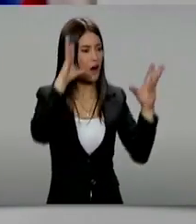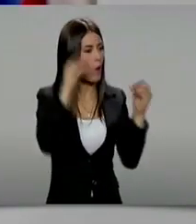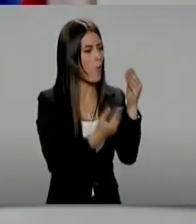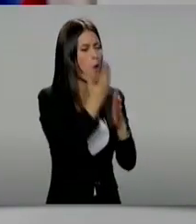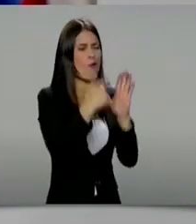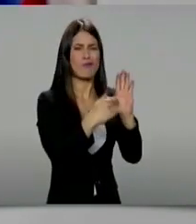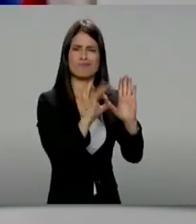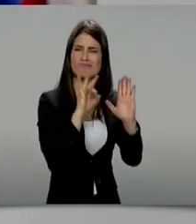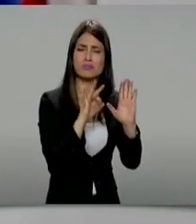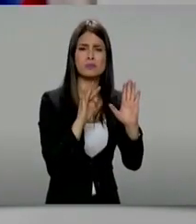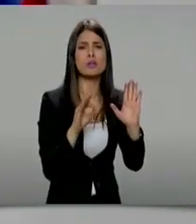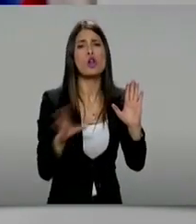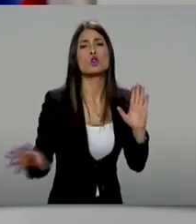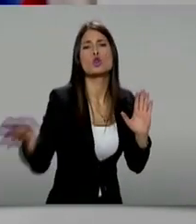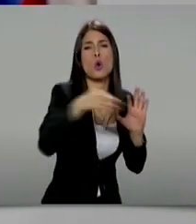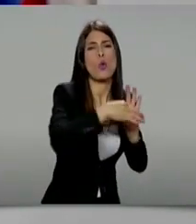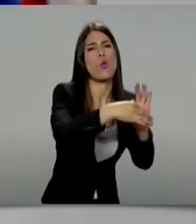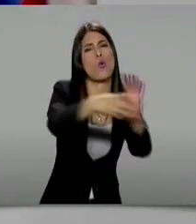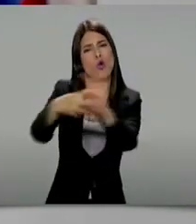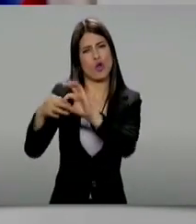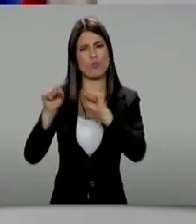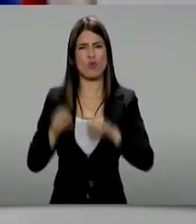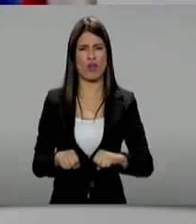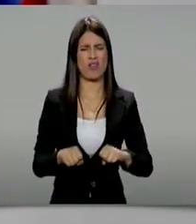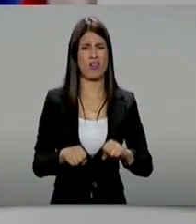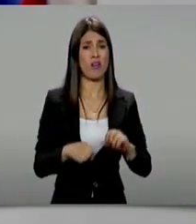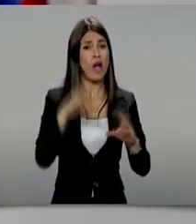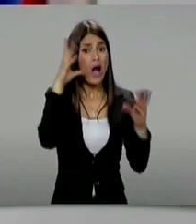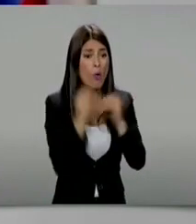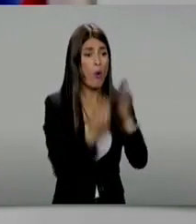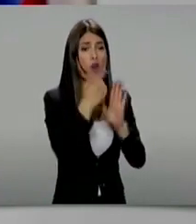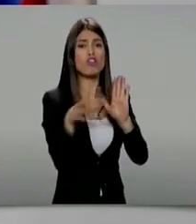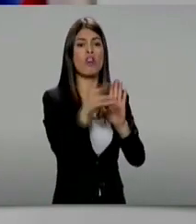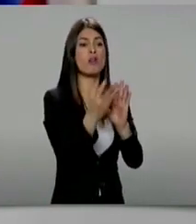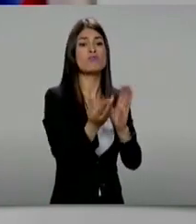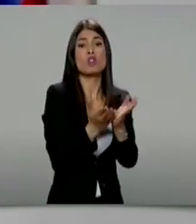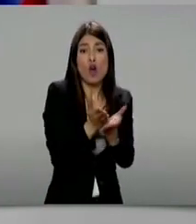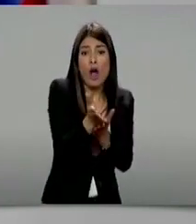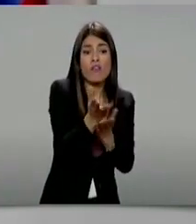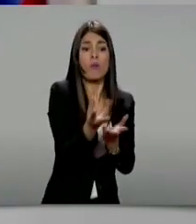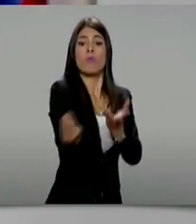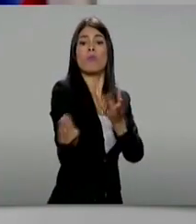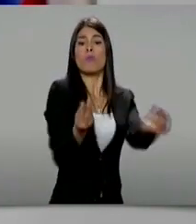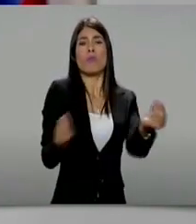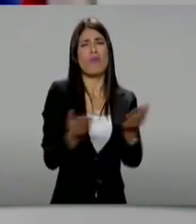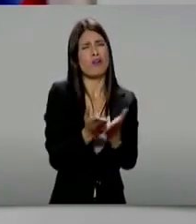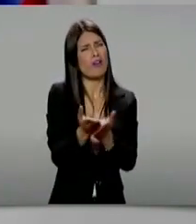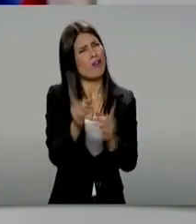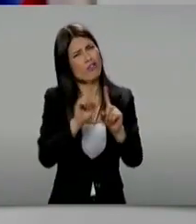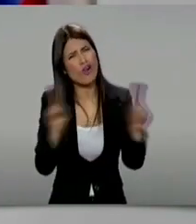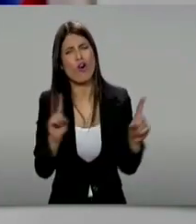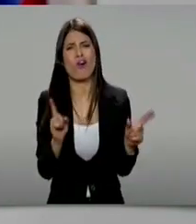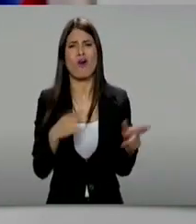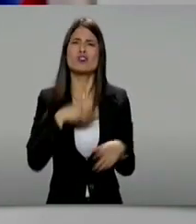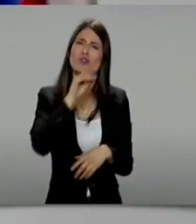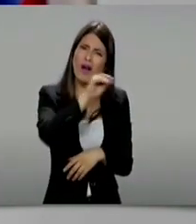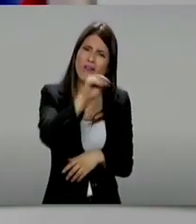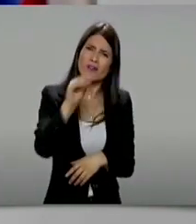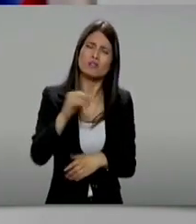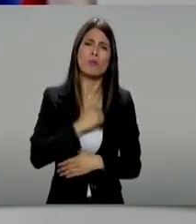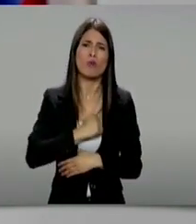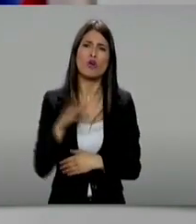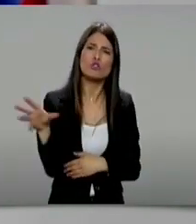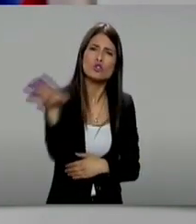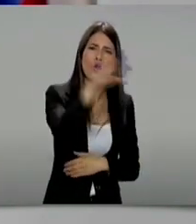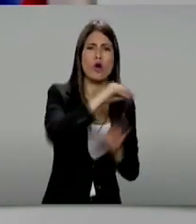No dividirnos y esa es mi invitación a que nos unamos así el acuerdo no satisfaga